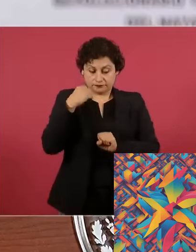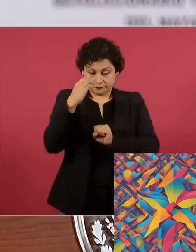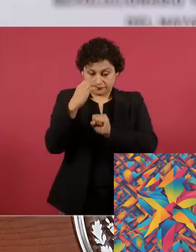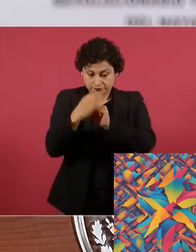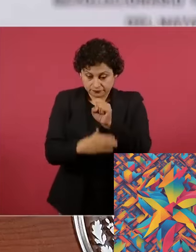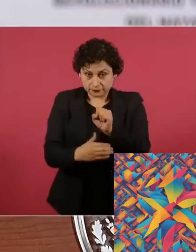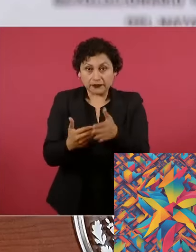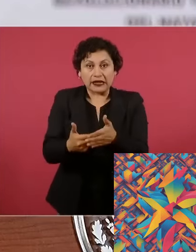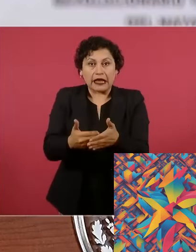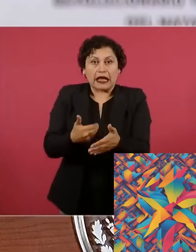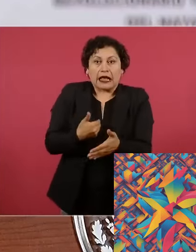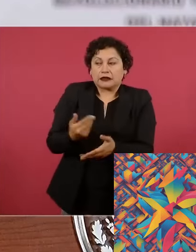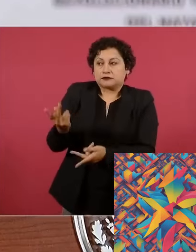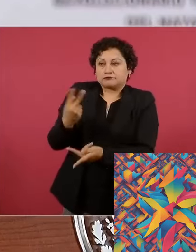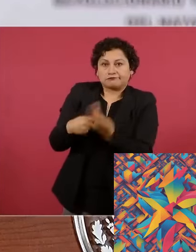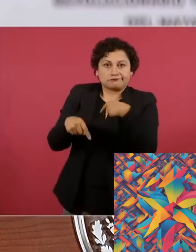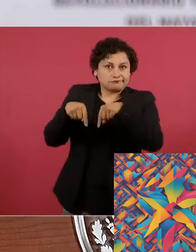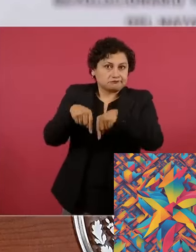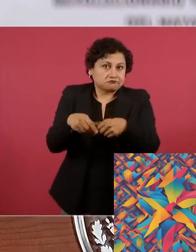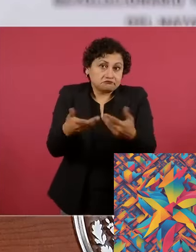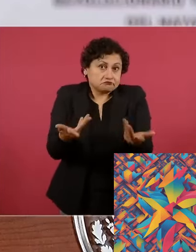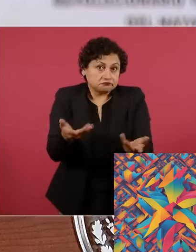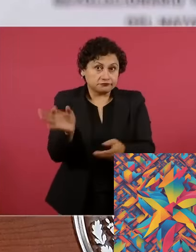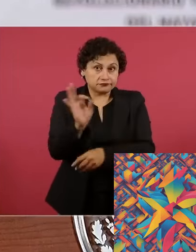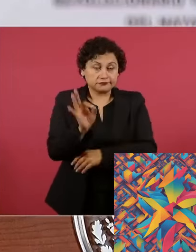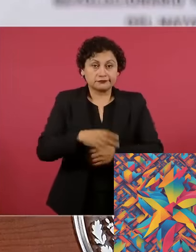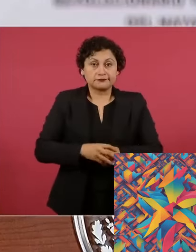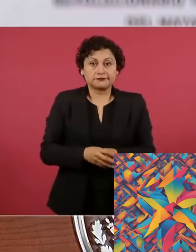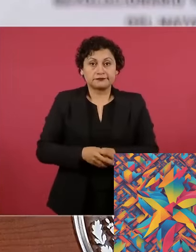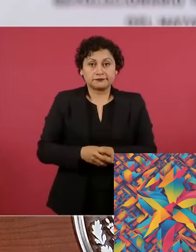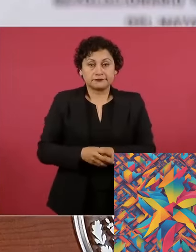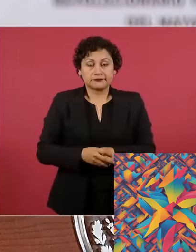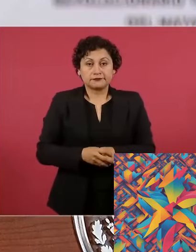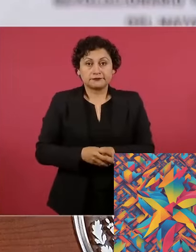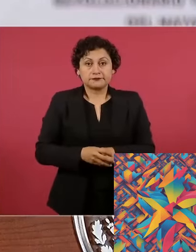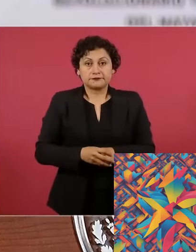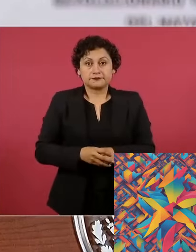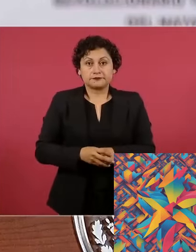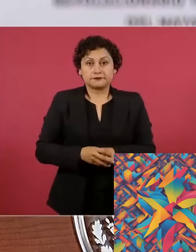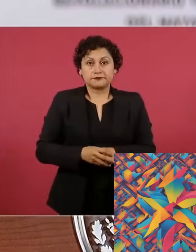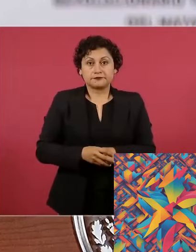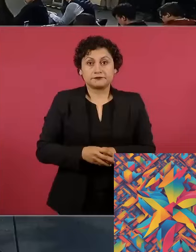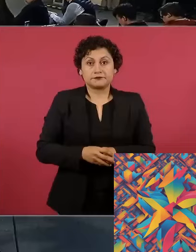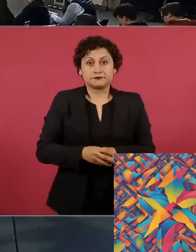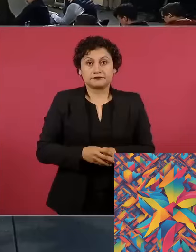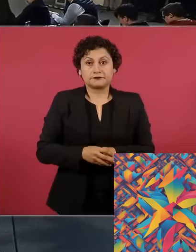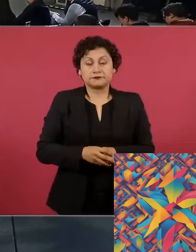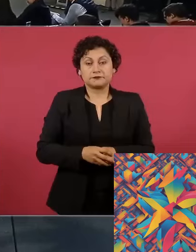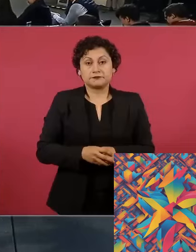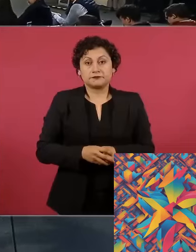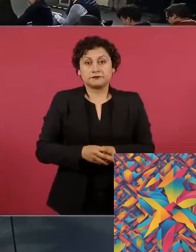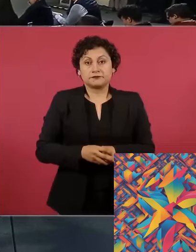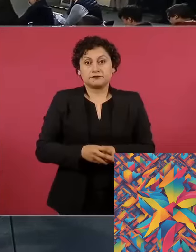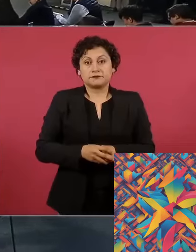Porvenir lleno de oportunidades y Progreso el futuro se ve brillante para todos los mexicanos